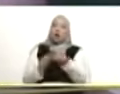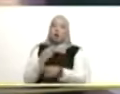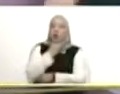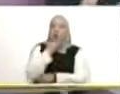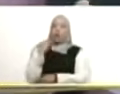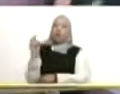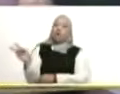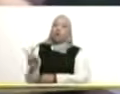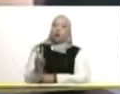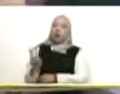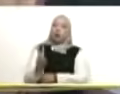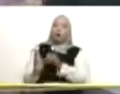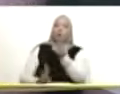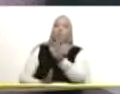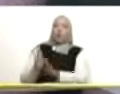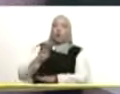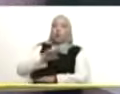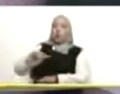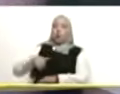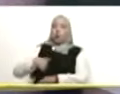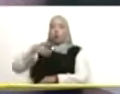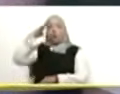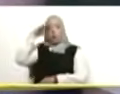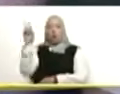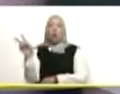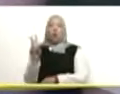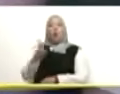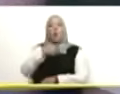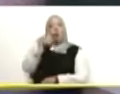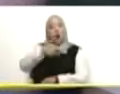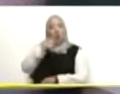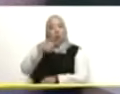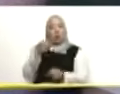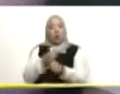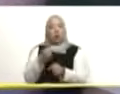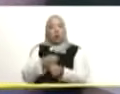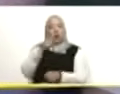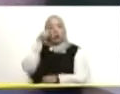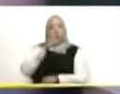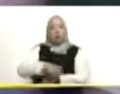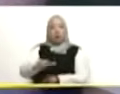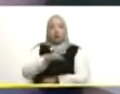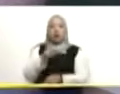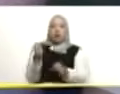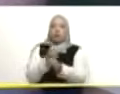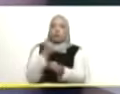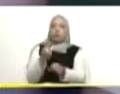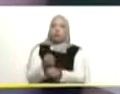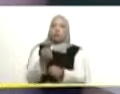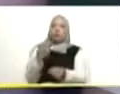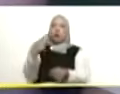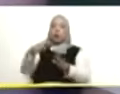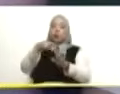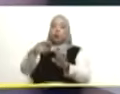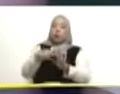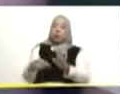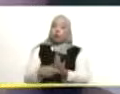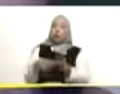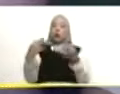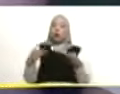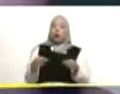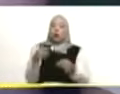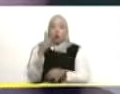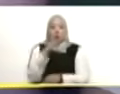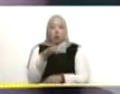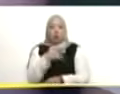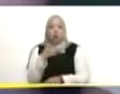el país, pero que quizás no militan en un partido político y necesitan también herramientas e instrumentalizar sus pasiones